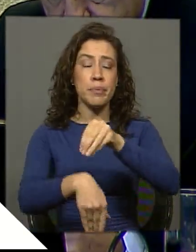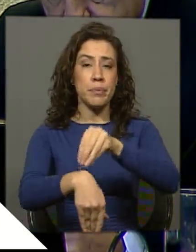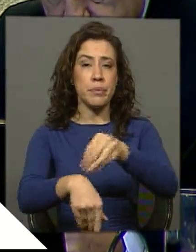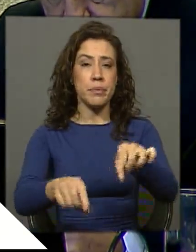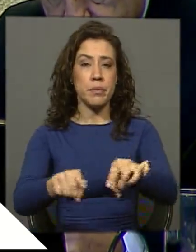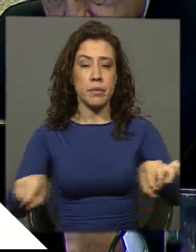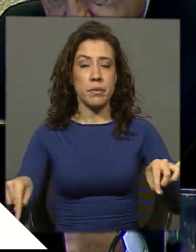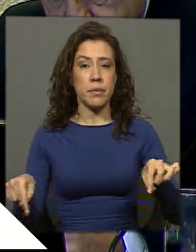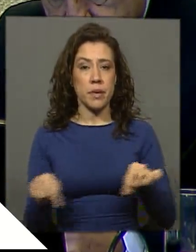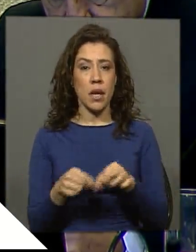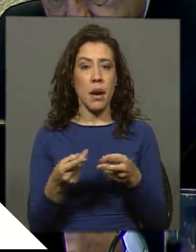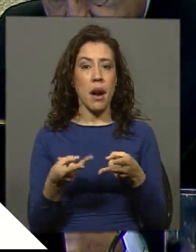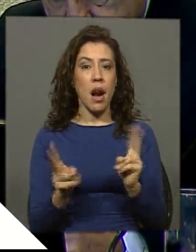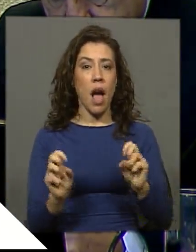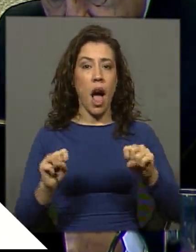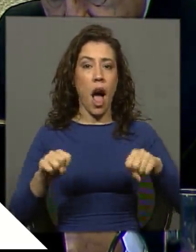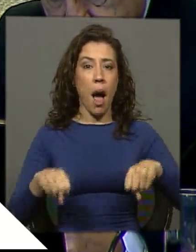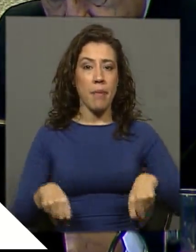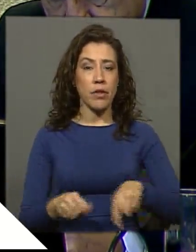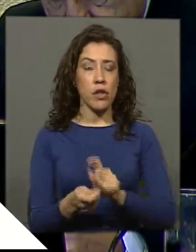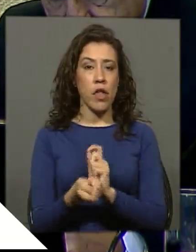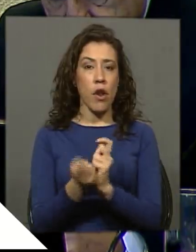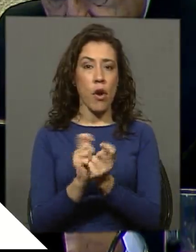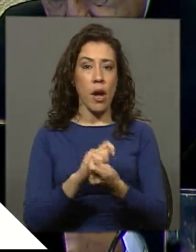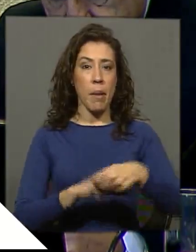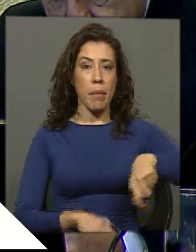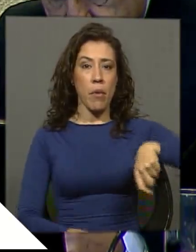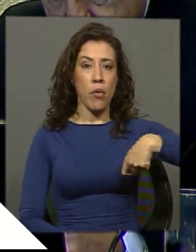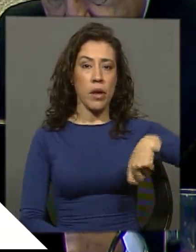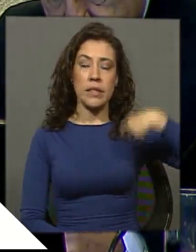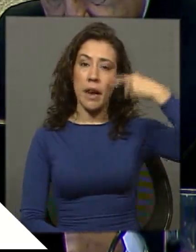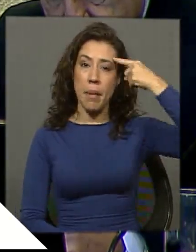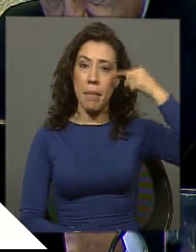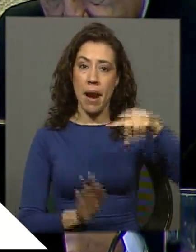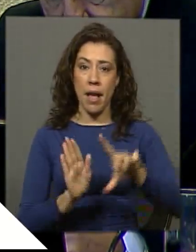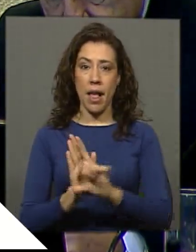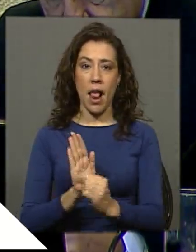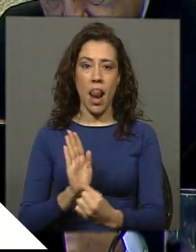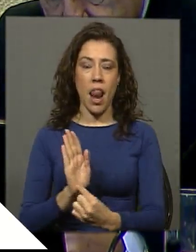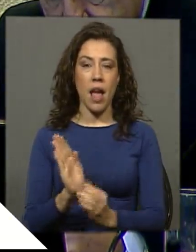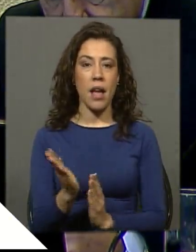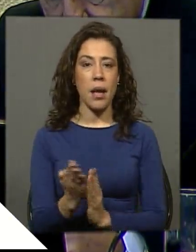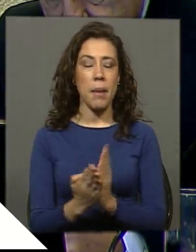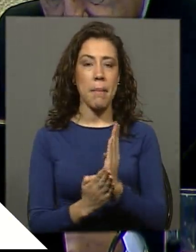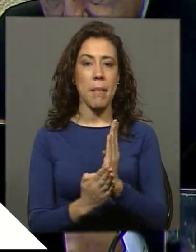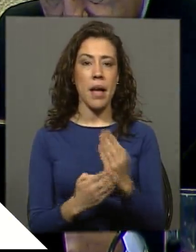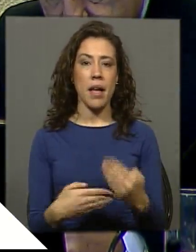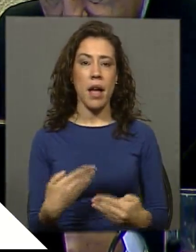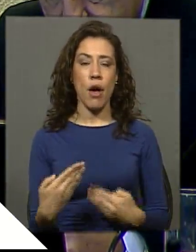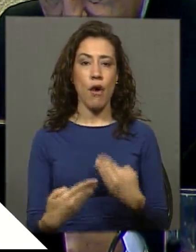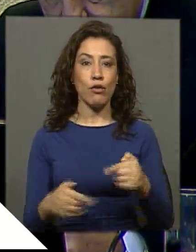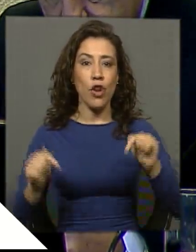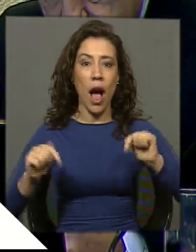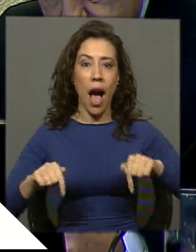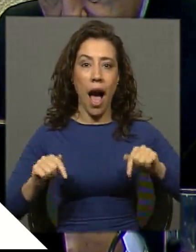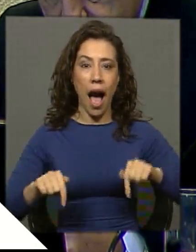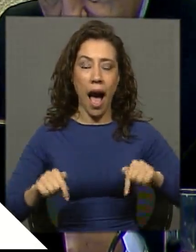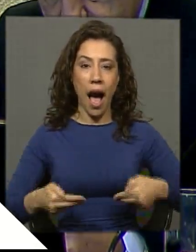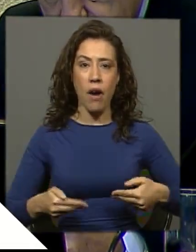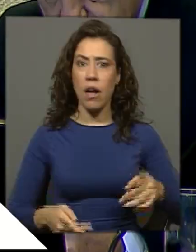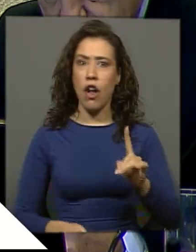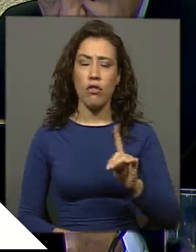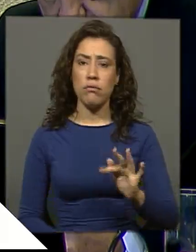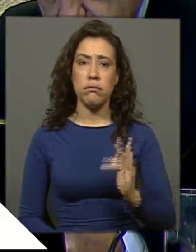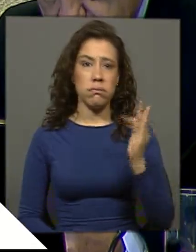sala la aprobación de las modificaciones del Senado para que esta ley entre en vigor ahora no